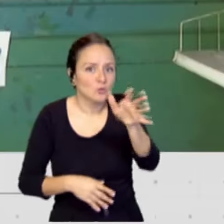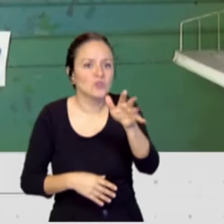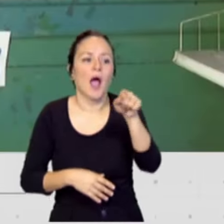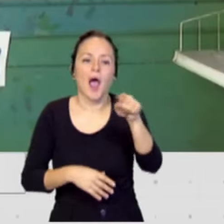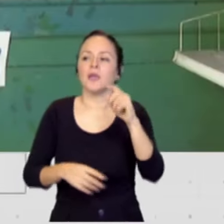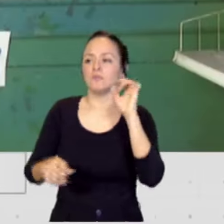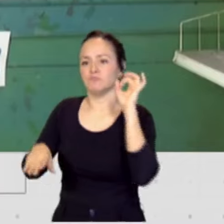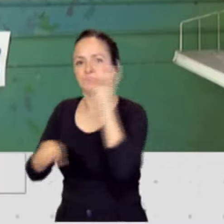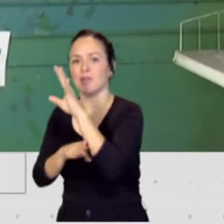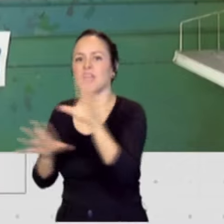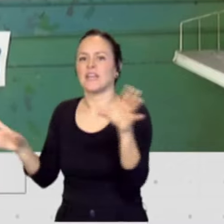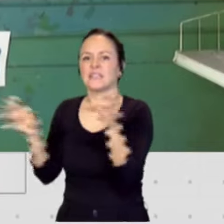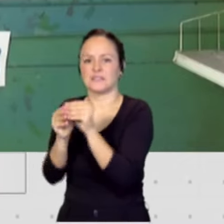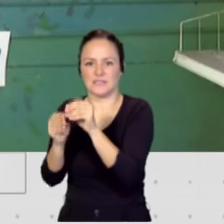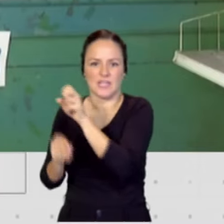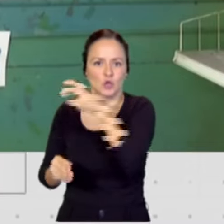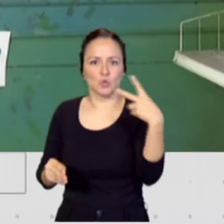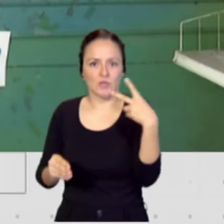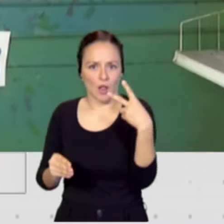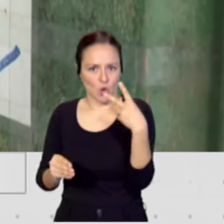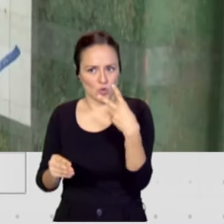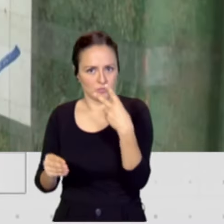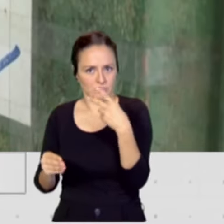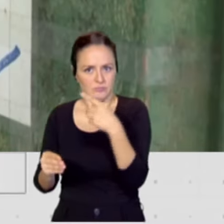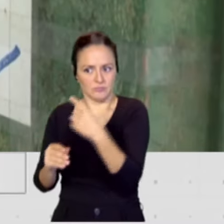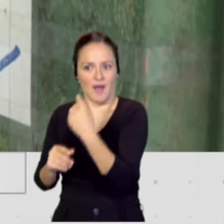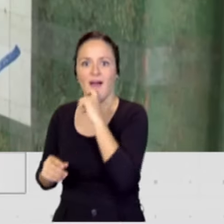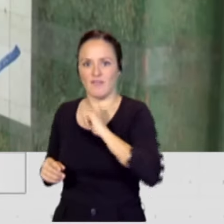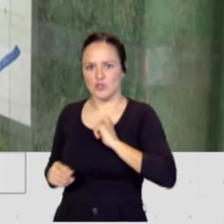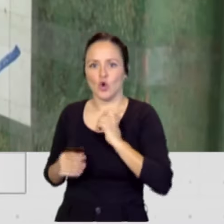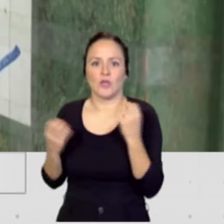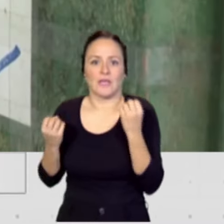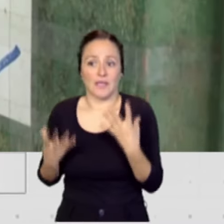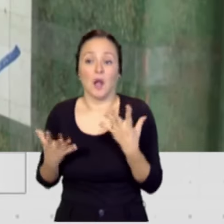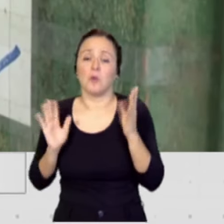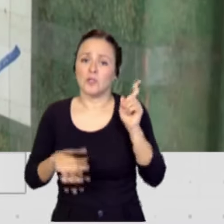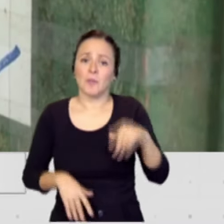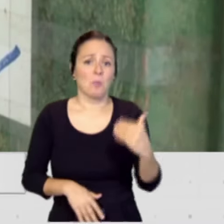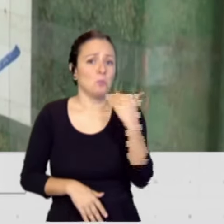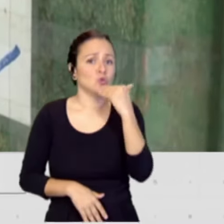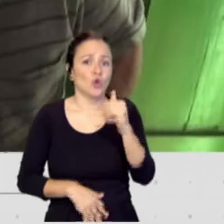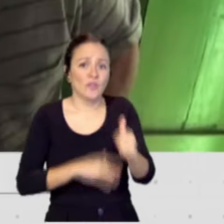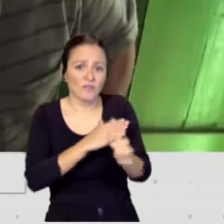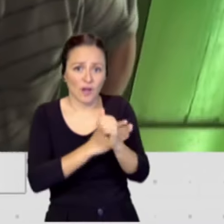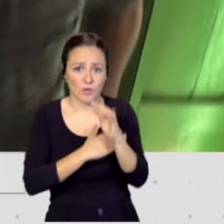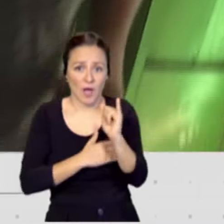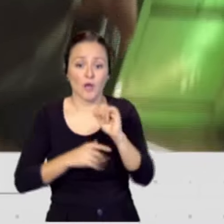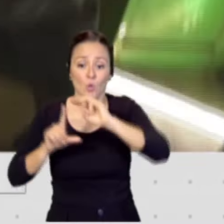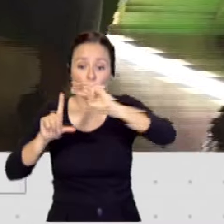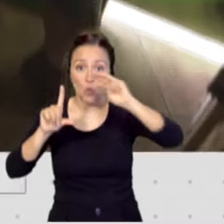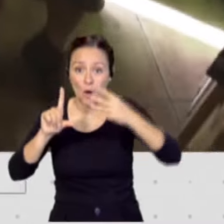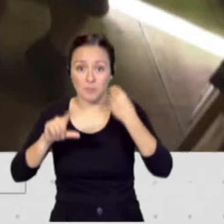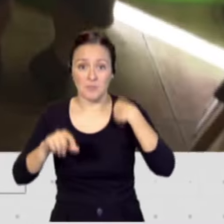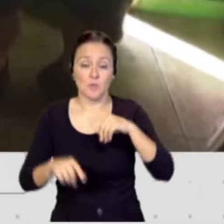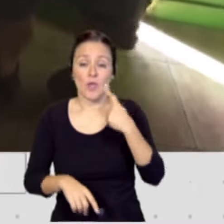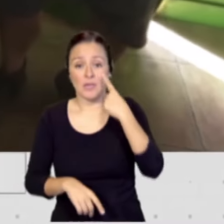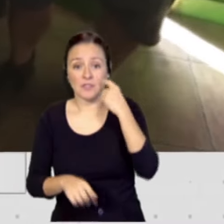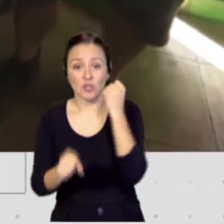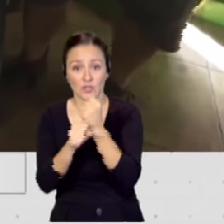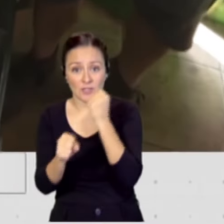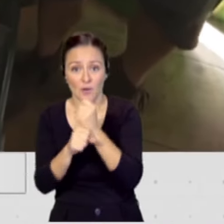de los resultados de esa actuación pero también existe la comunicación en el buzón del fraude a través de la página web de la inspección de trabajo y